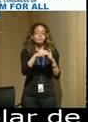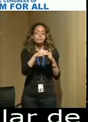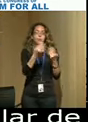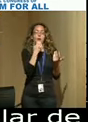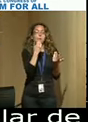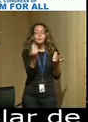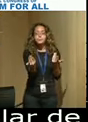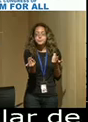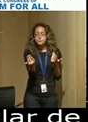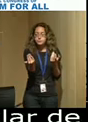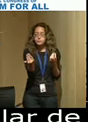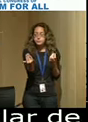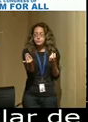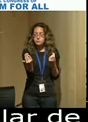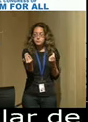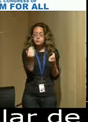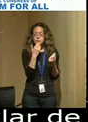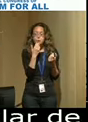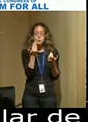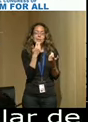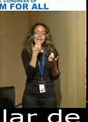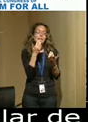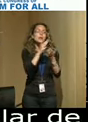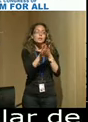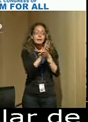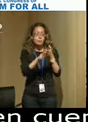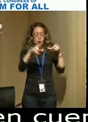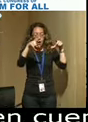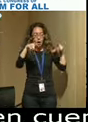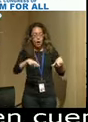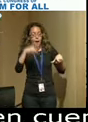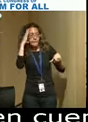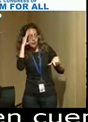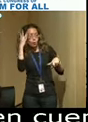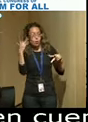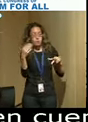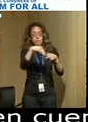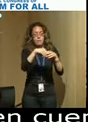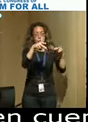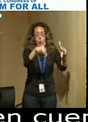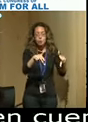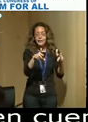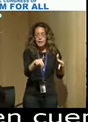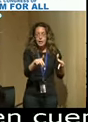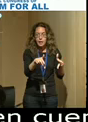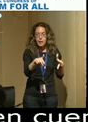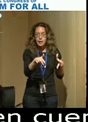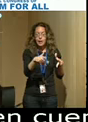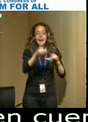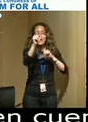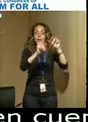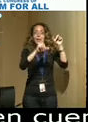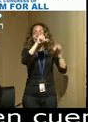ejemplo, si hablamos por ejemplo, de las habitaciones de un hotel, tampoco hace falta convertirlas en todas las habitaciones